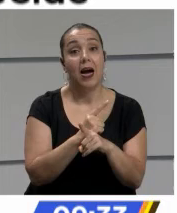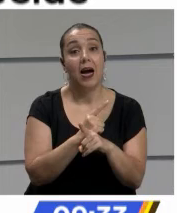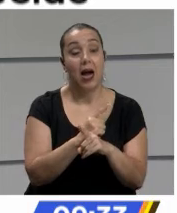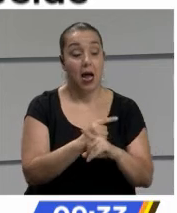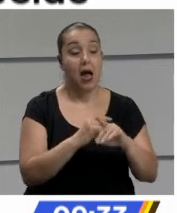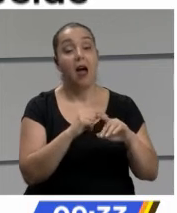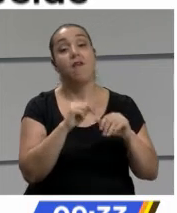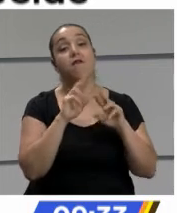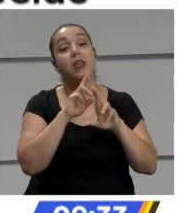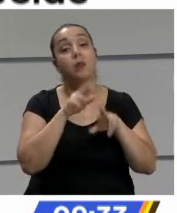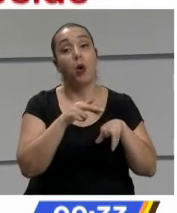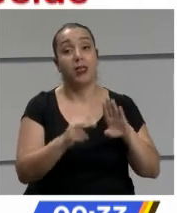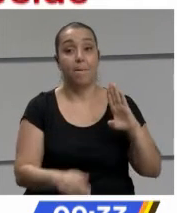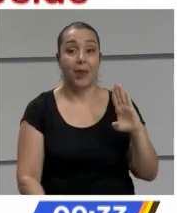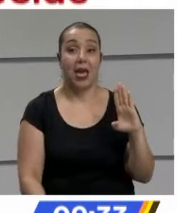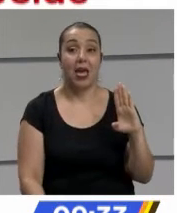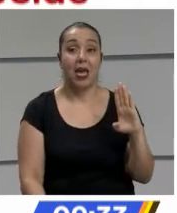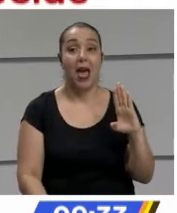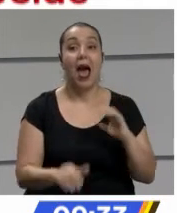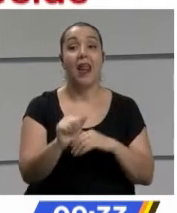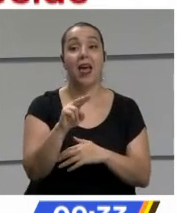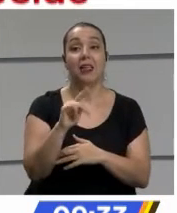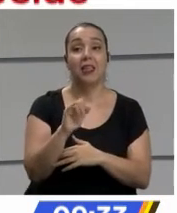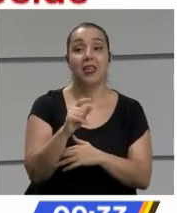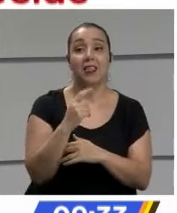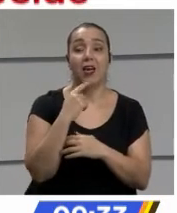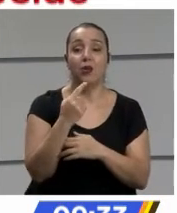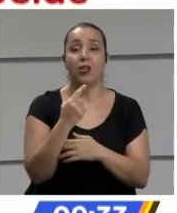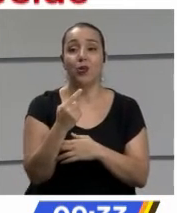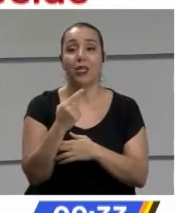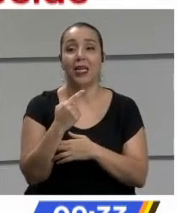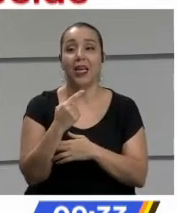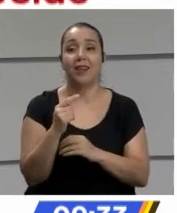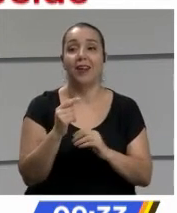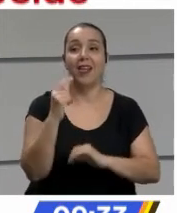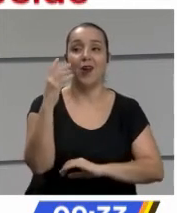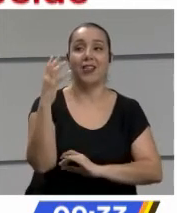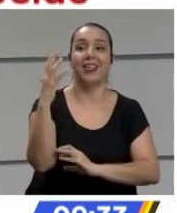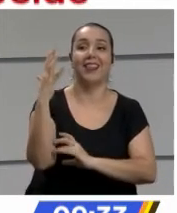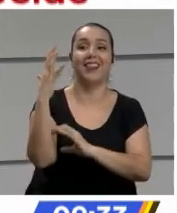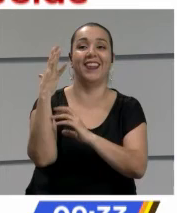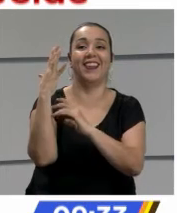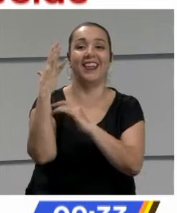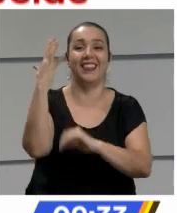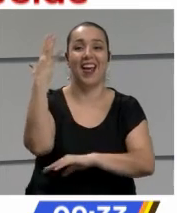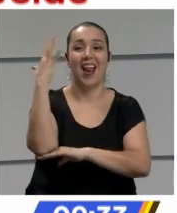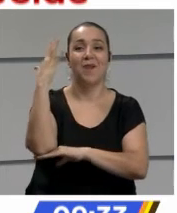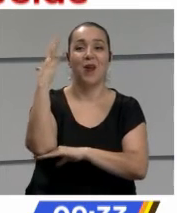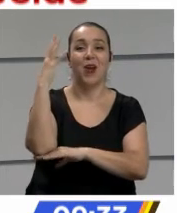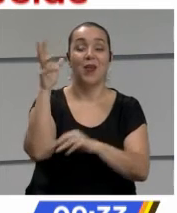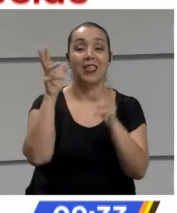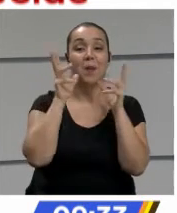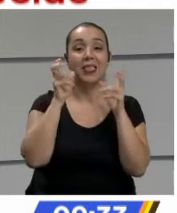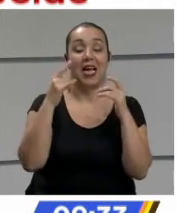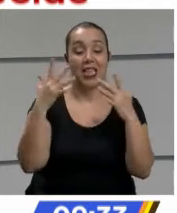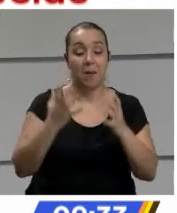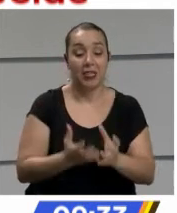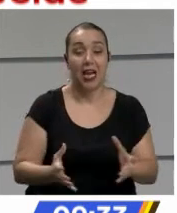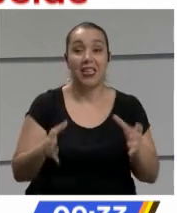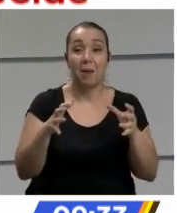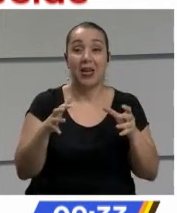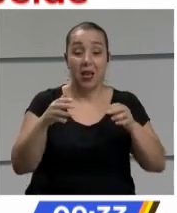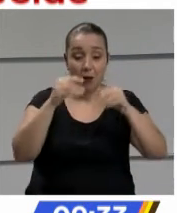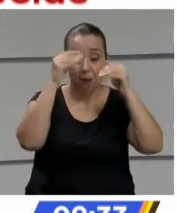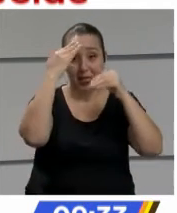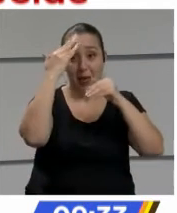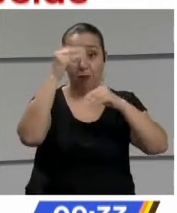B. Anansi sube al árbol y desde ahí decide hacer algo con el contenido de la calabaza. ¿Y qué fue lo que hizo? Decidió